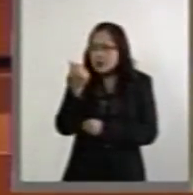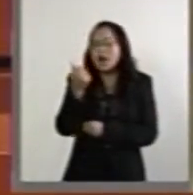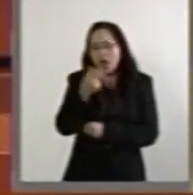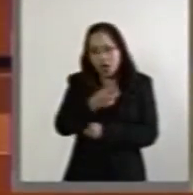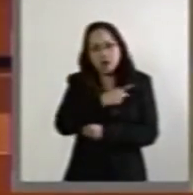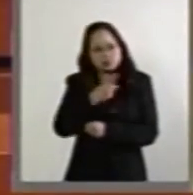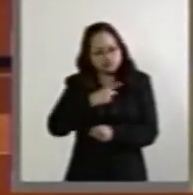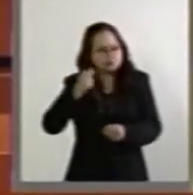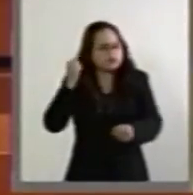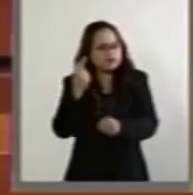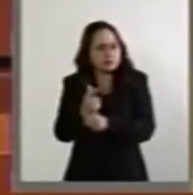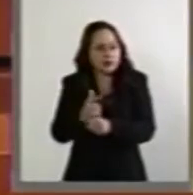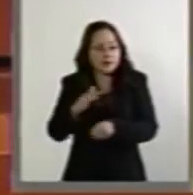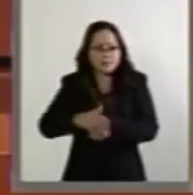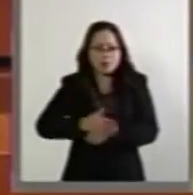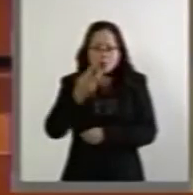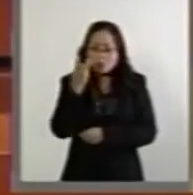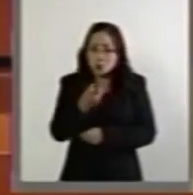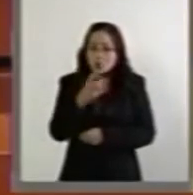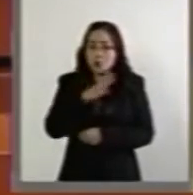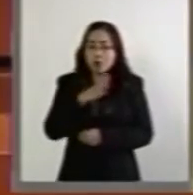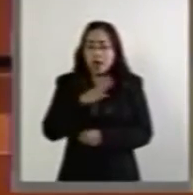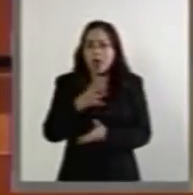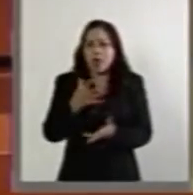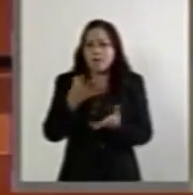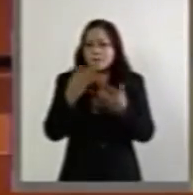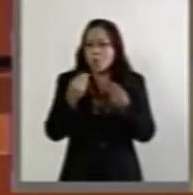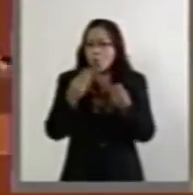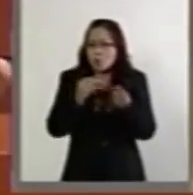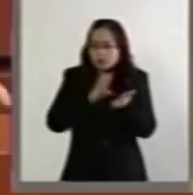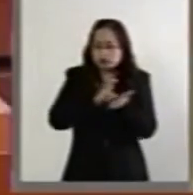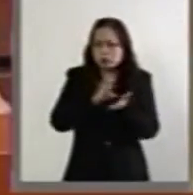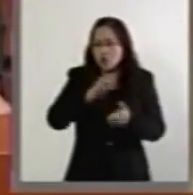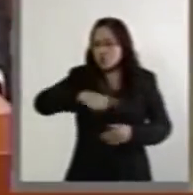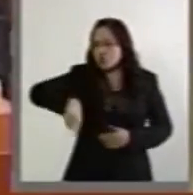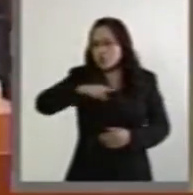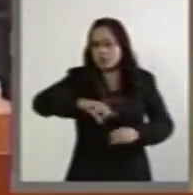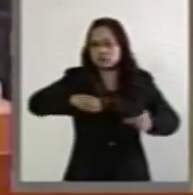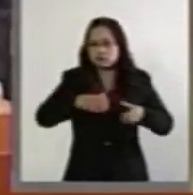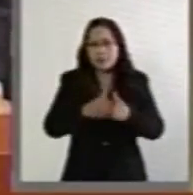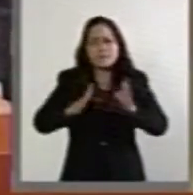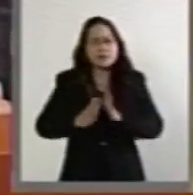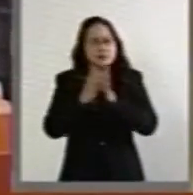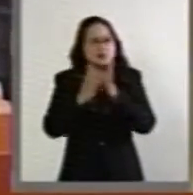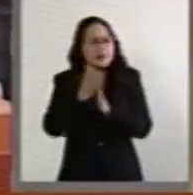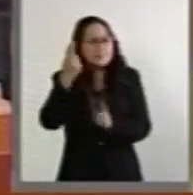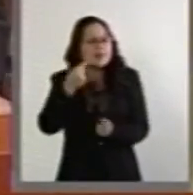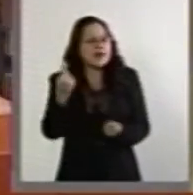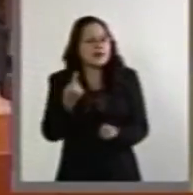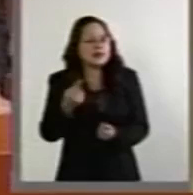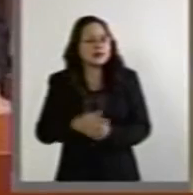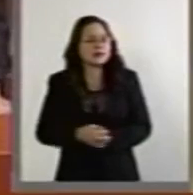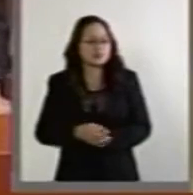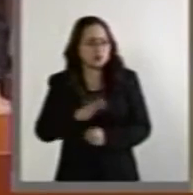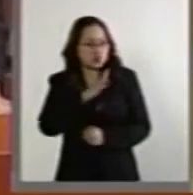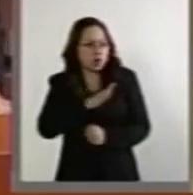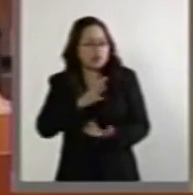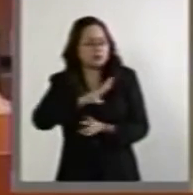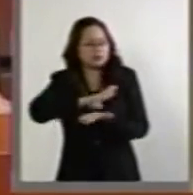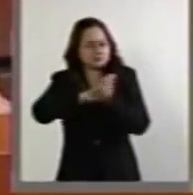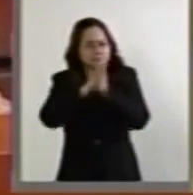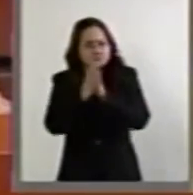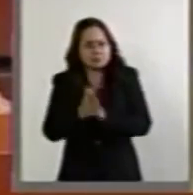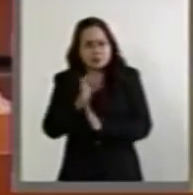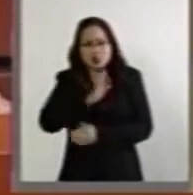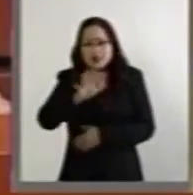mismas. Por eso hubo una gran inversión social que permitió recuperar la tranquilidad